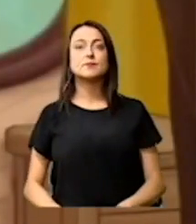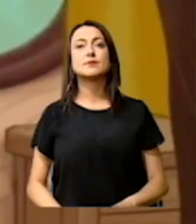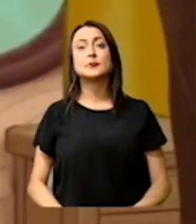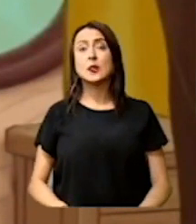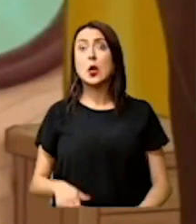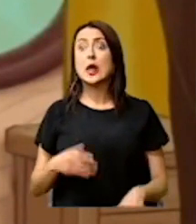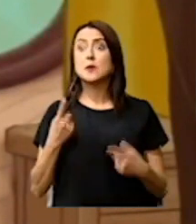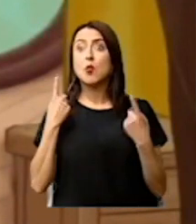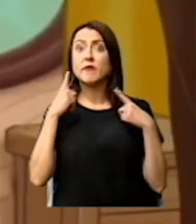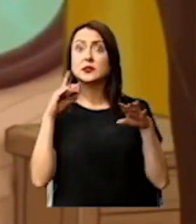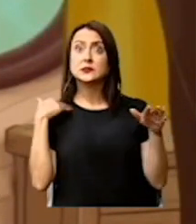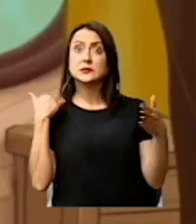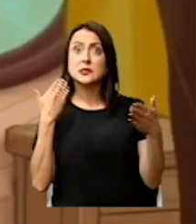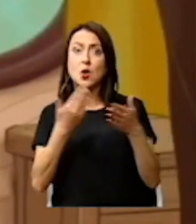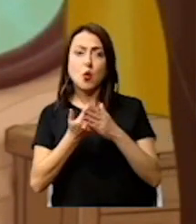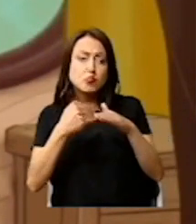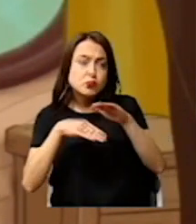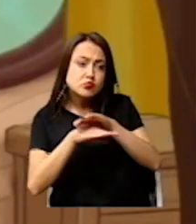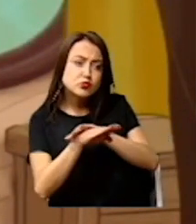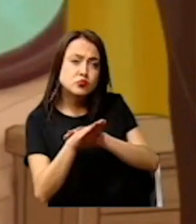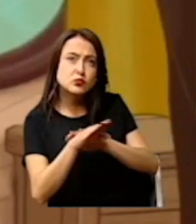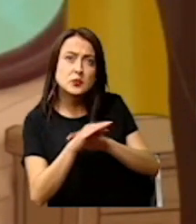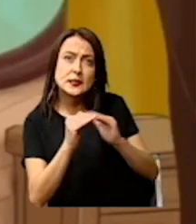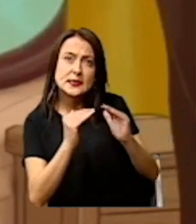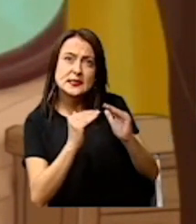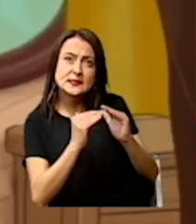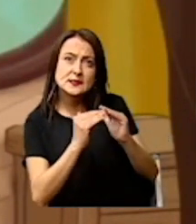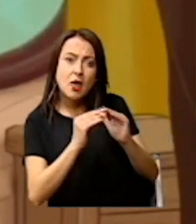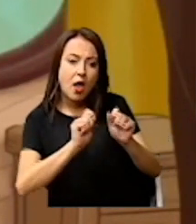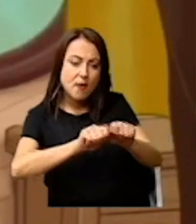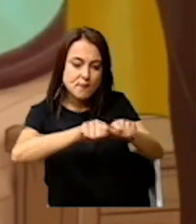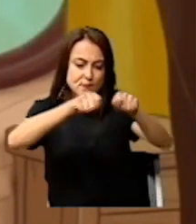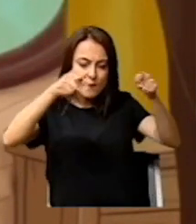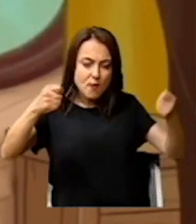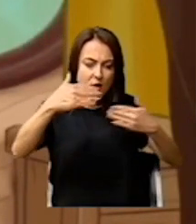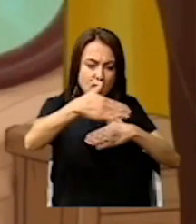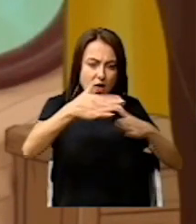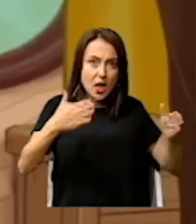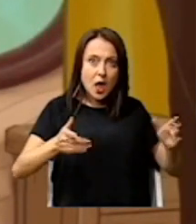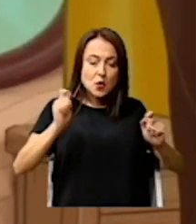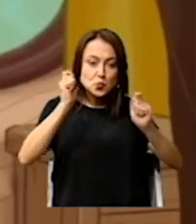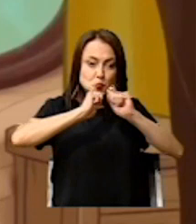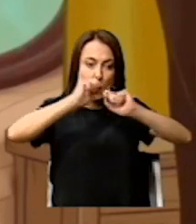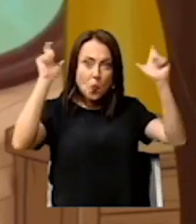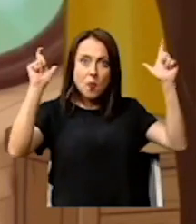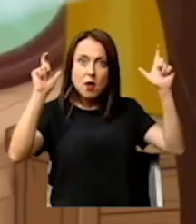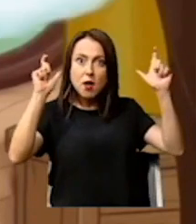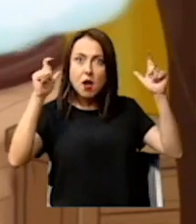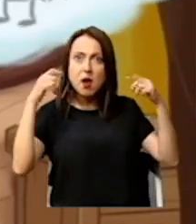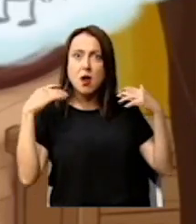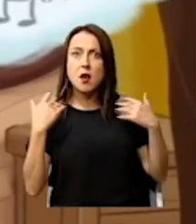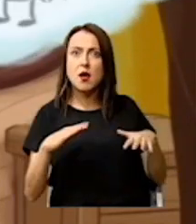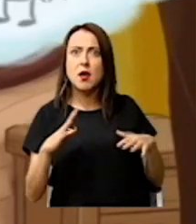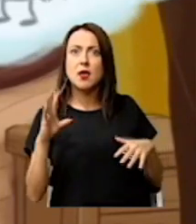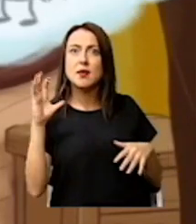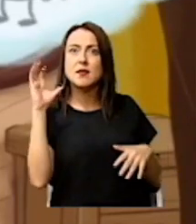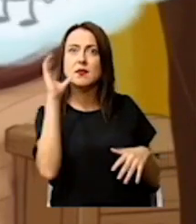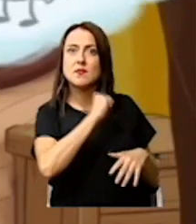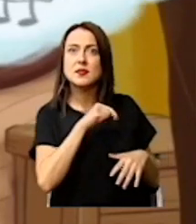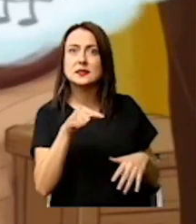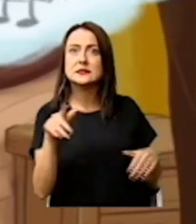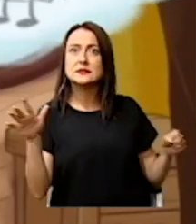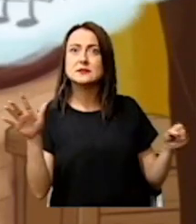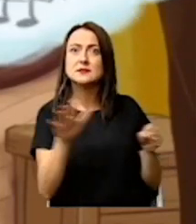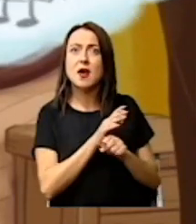Cuando al fin llegó a su madriguera, abrió la caja. Para su sorpresa, descubrió que estaba llena